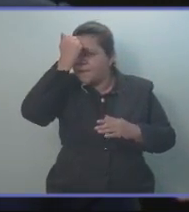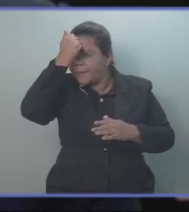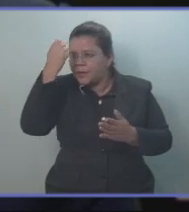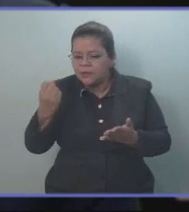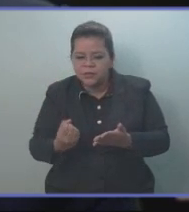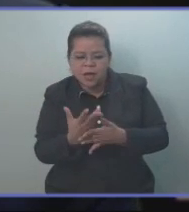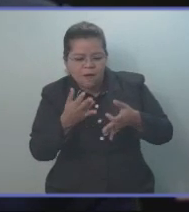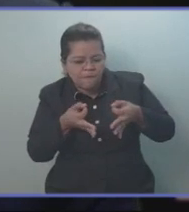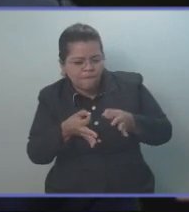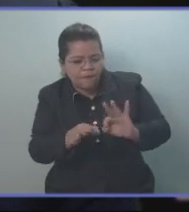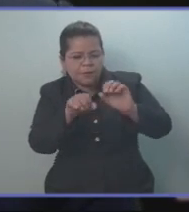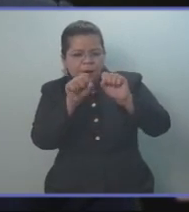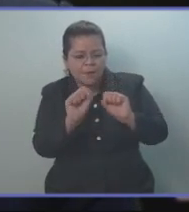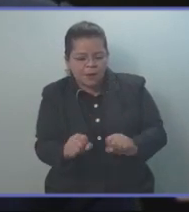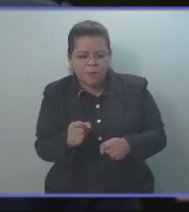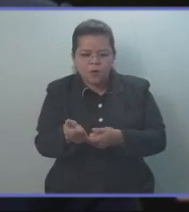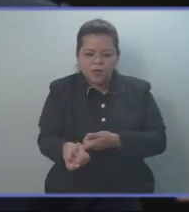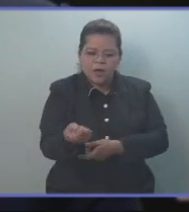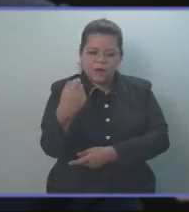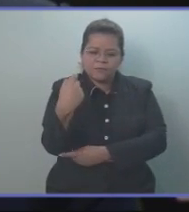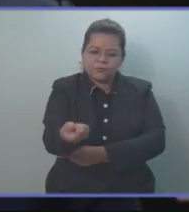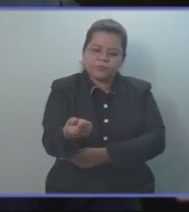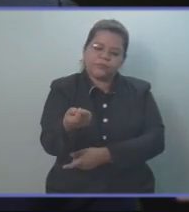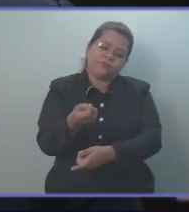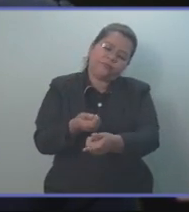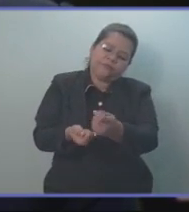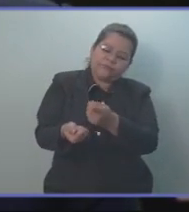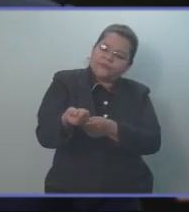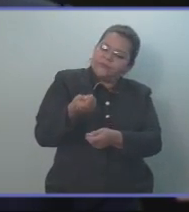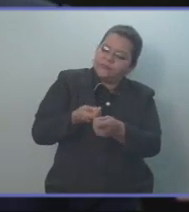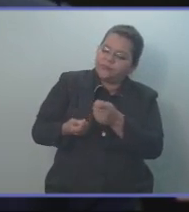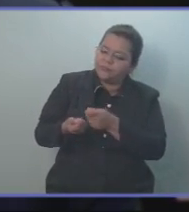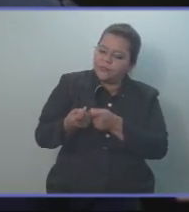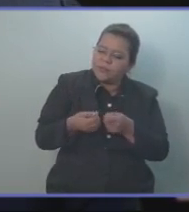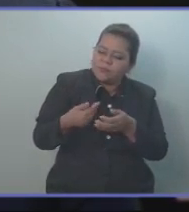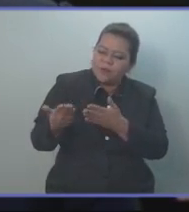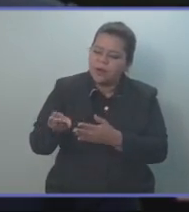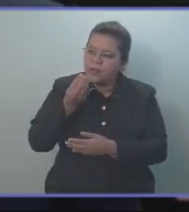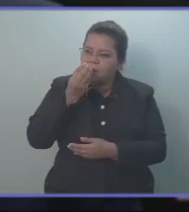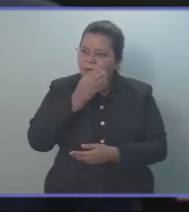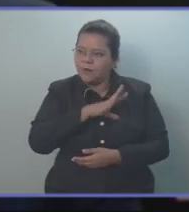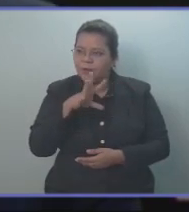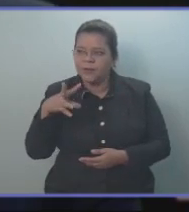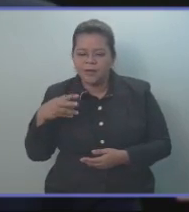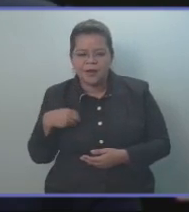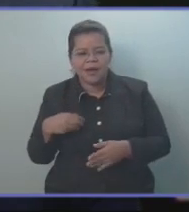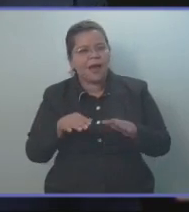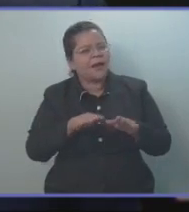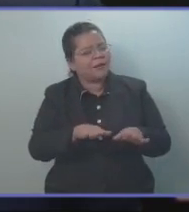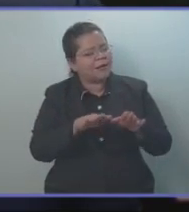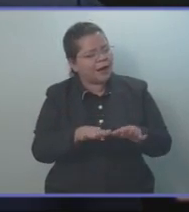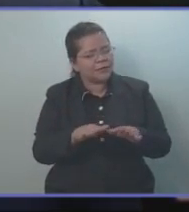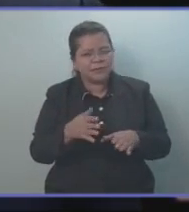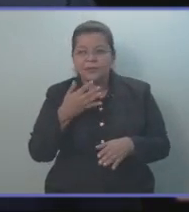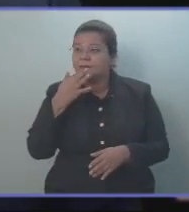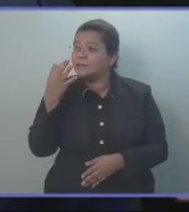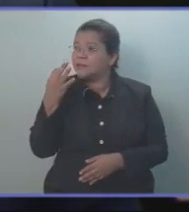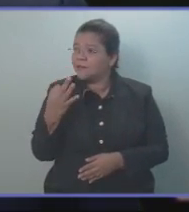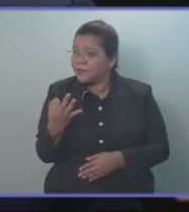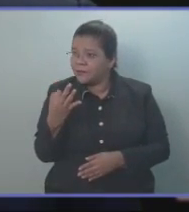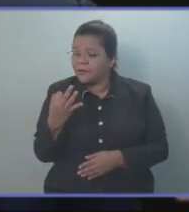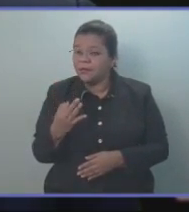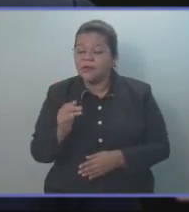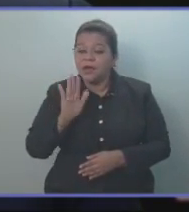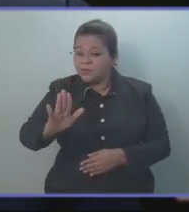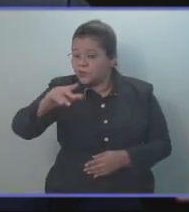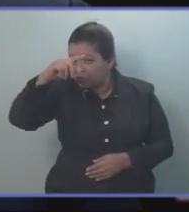técnicas para poder obtener el alimento para sus familias. Muchas gracias, porque realmente el